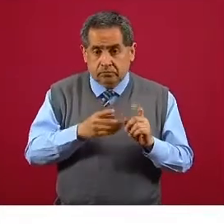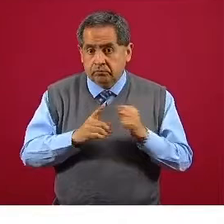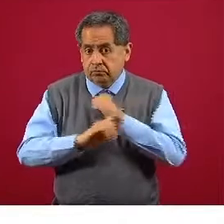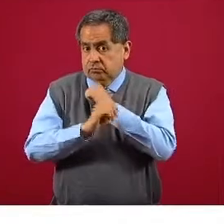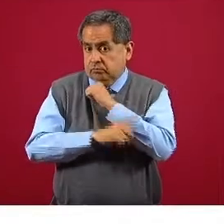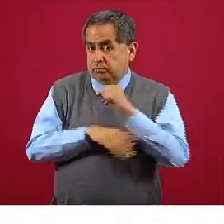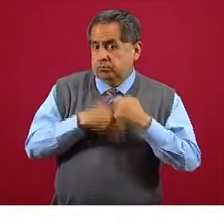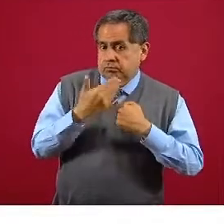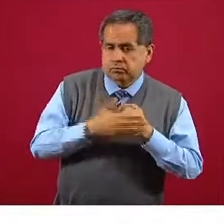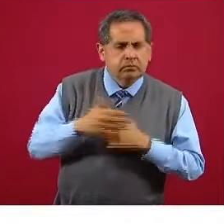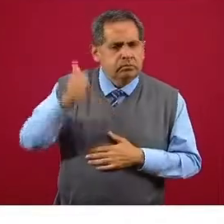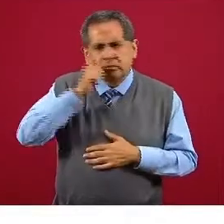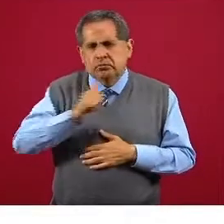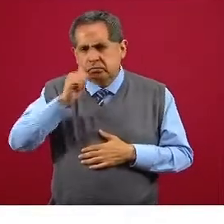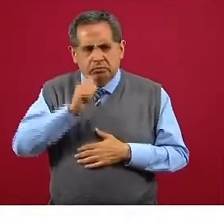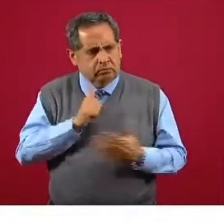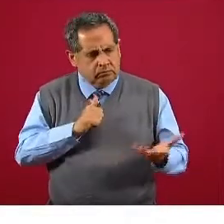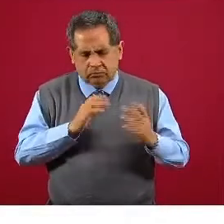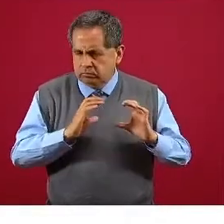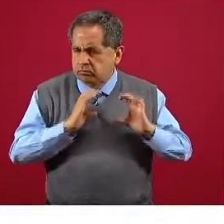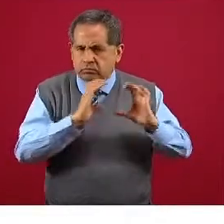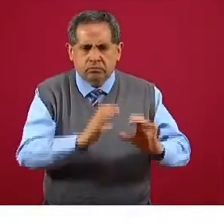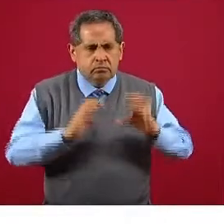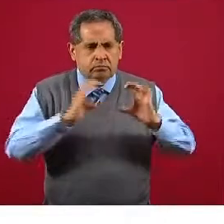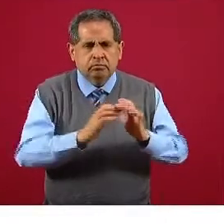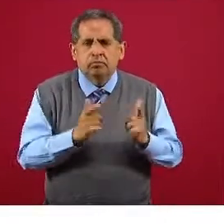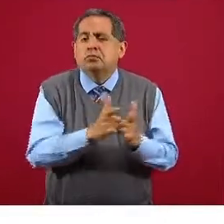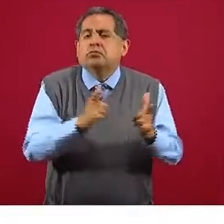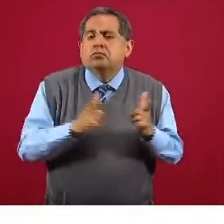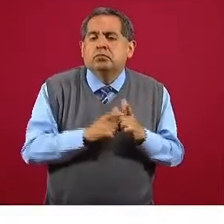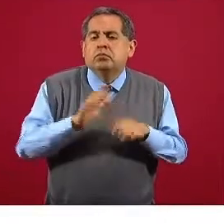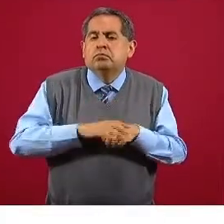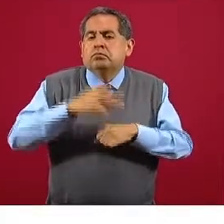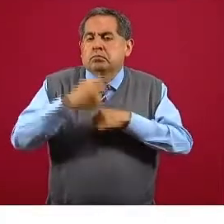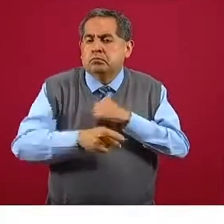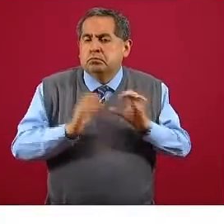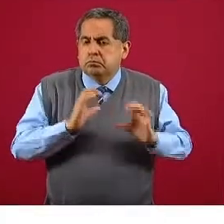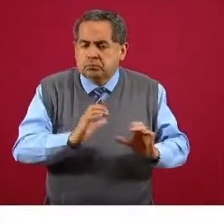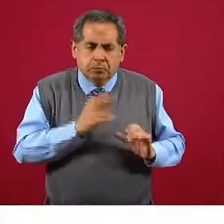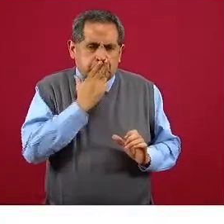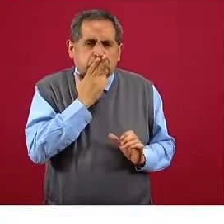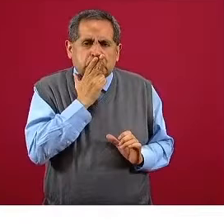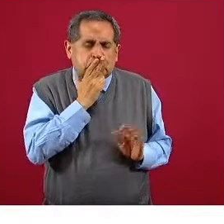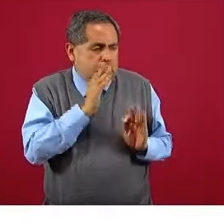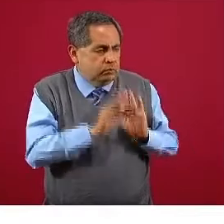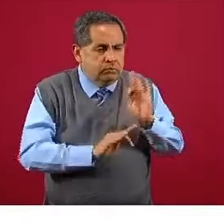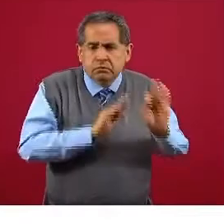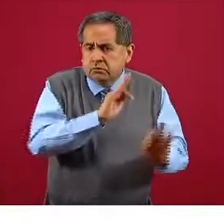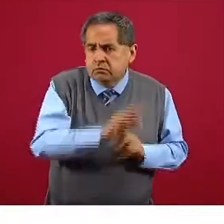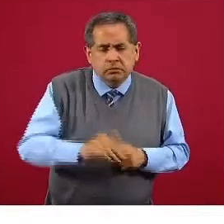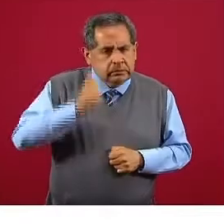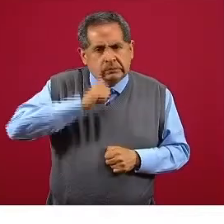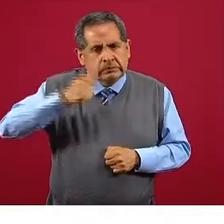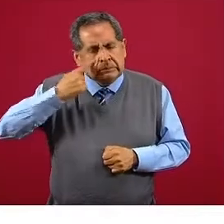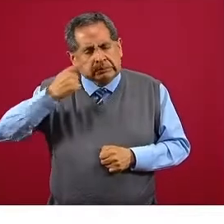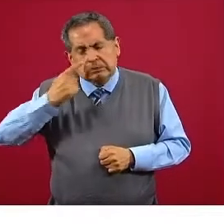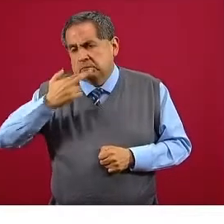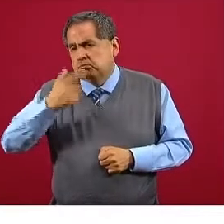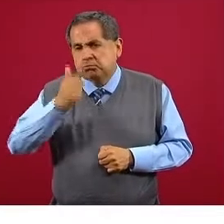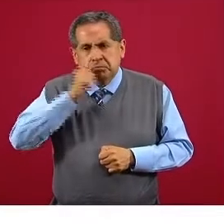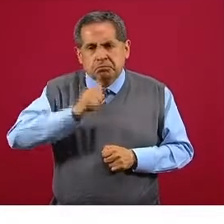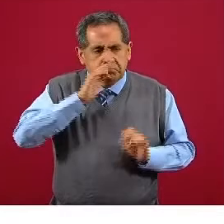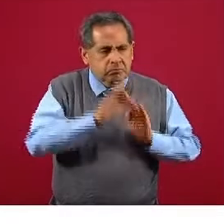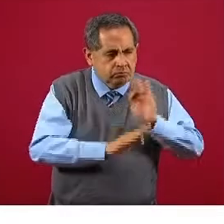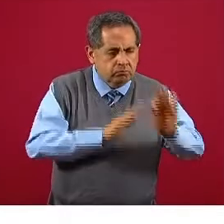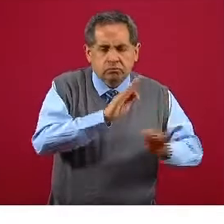un principio siempre fue incluida en los grupos de riesgo, en estos grupos vulnerables, y siempre se